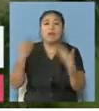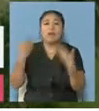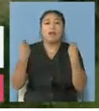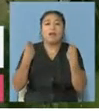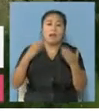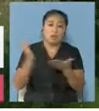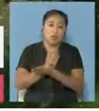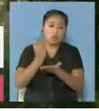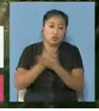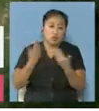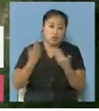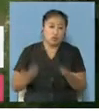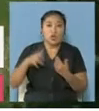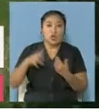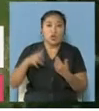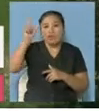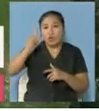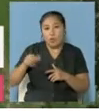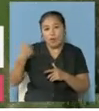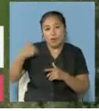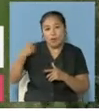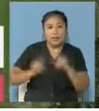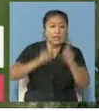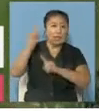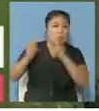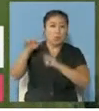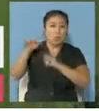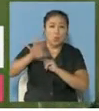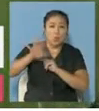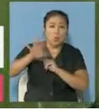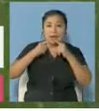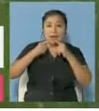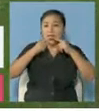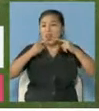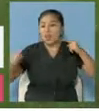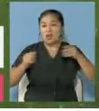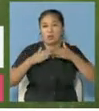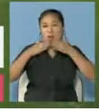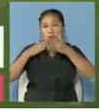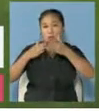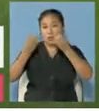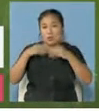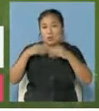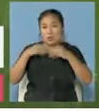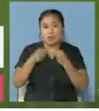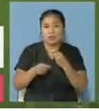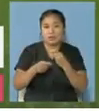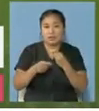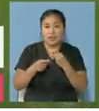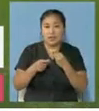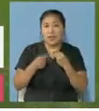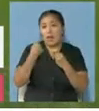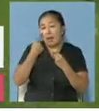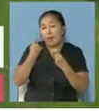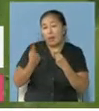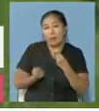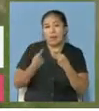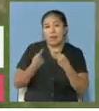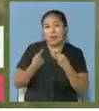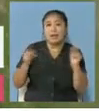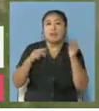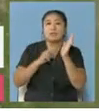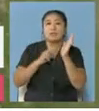producción. Vastas zonas del país, sobre todo a medida que nos vamos alejando de los puertos, empiezan a verse ya